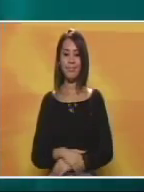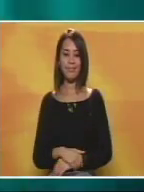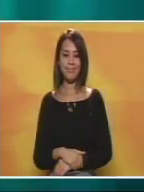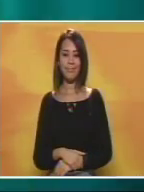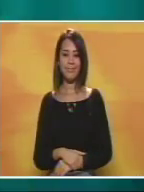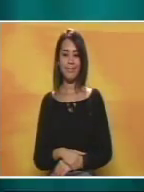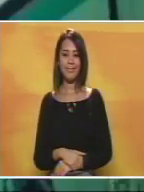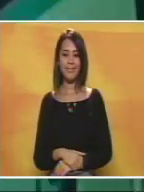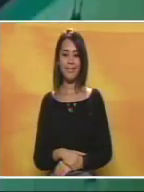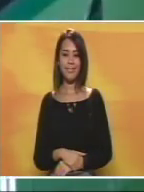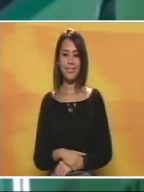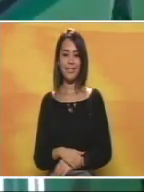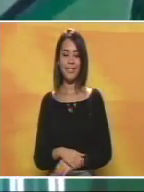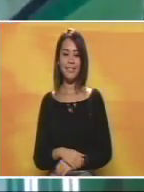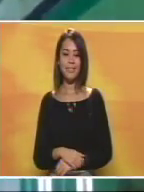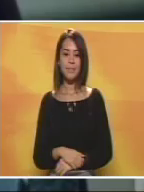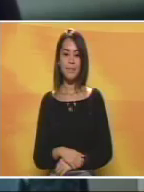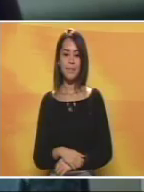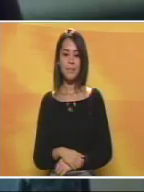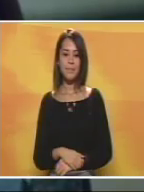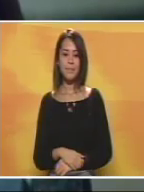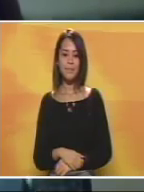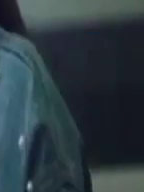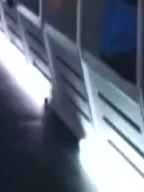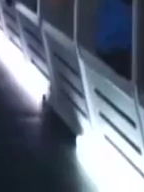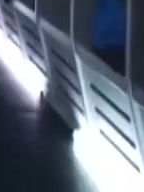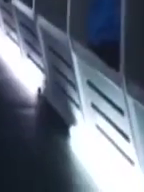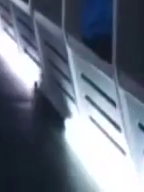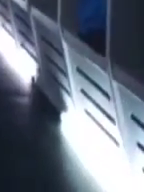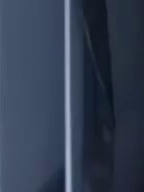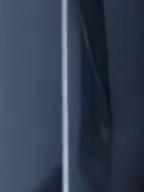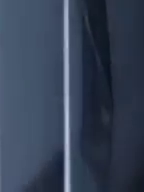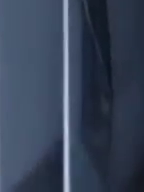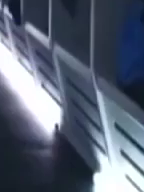trae Carielis Cuadros en Estrenos y Estrellas. Ya venimos con más.